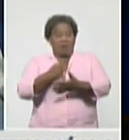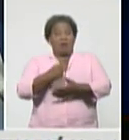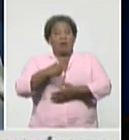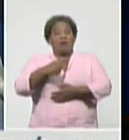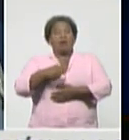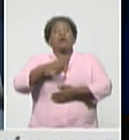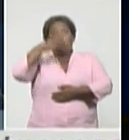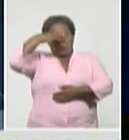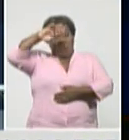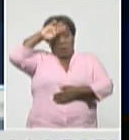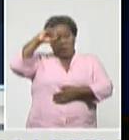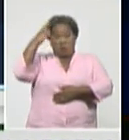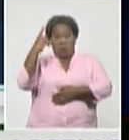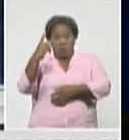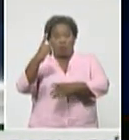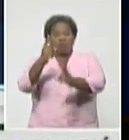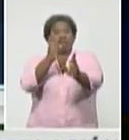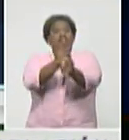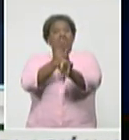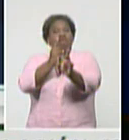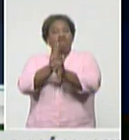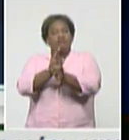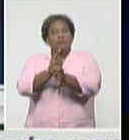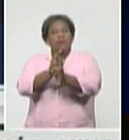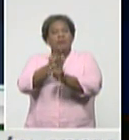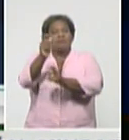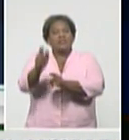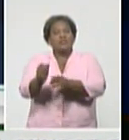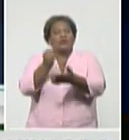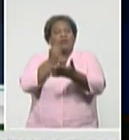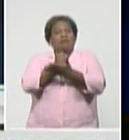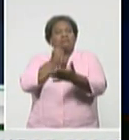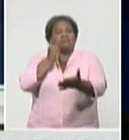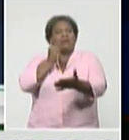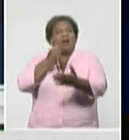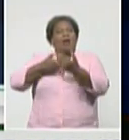de un caso confirmado ya previamente y así se acumulan